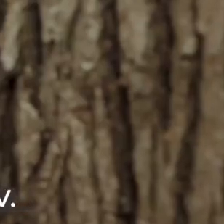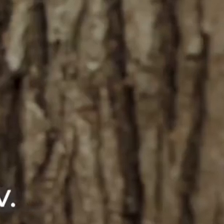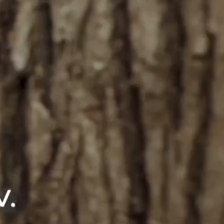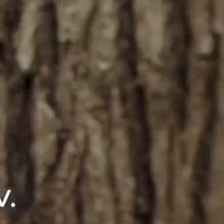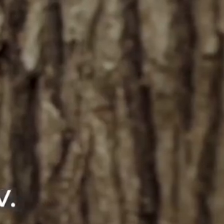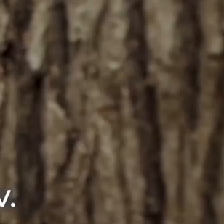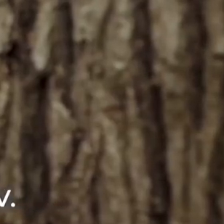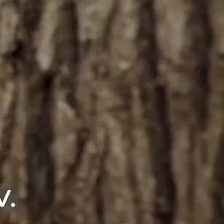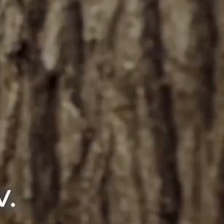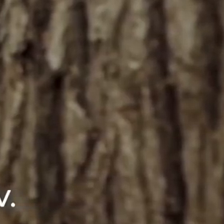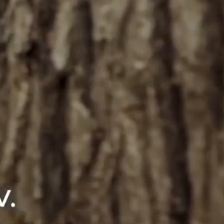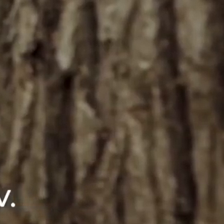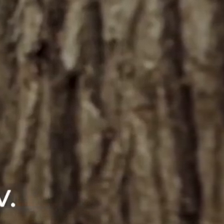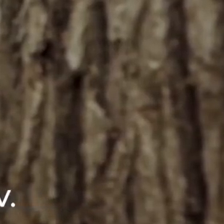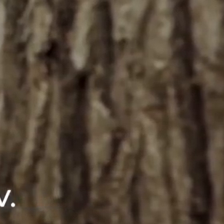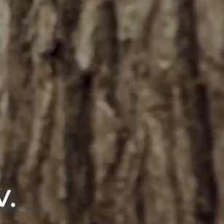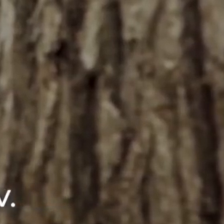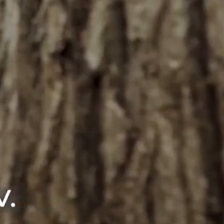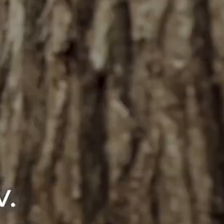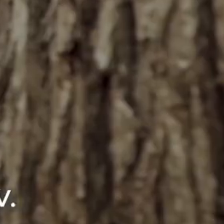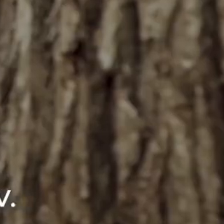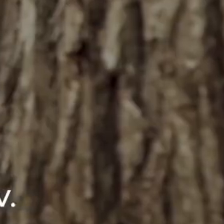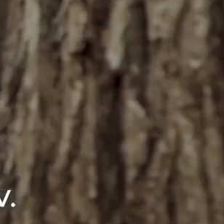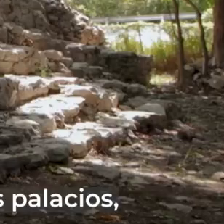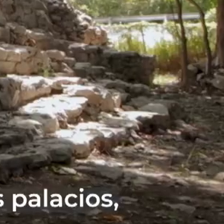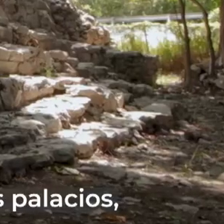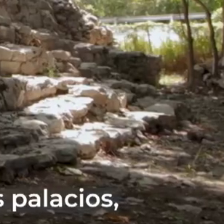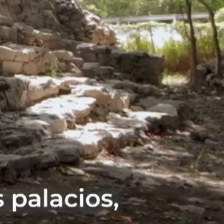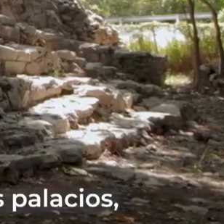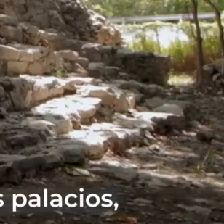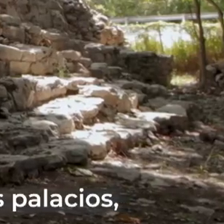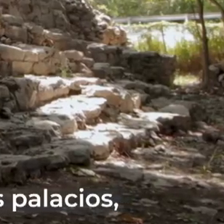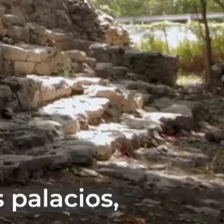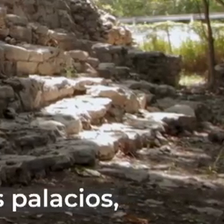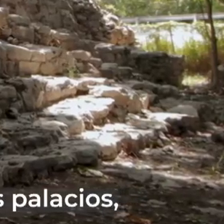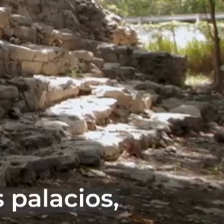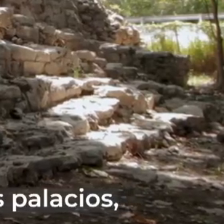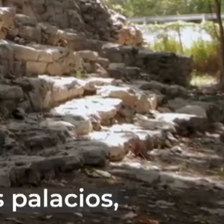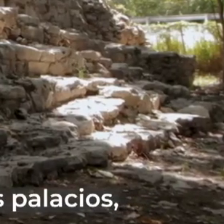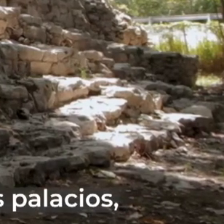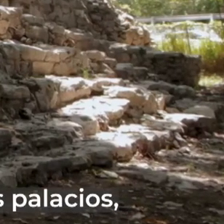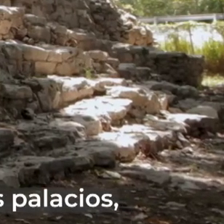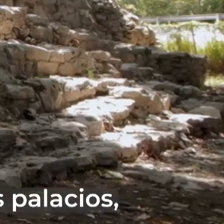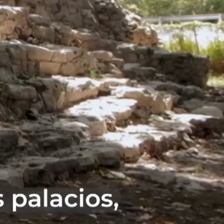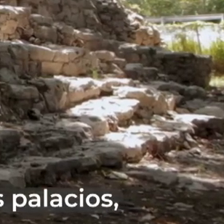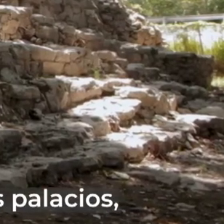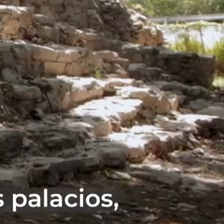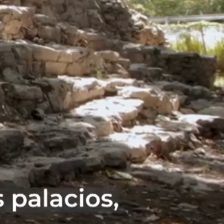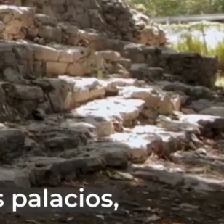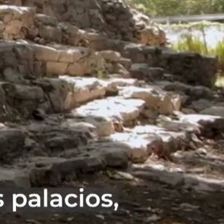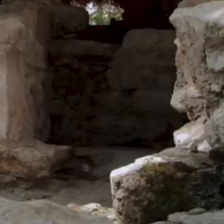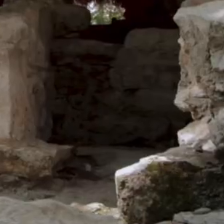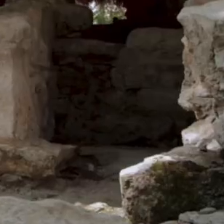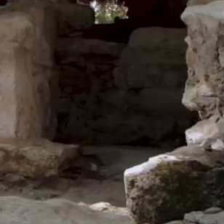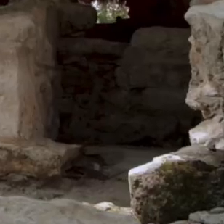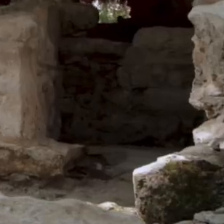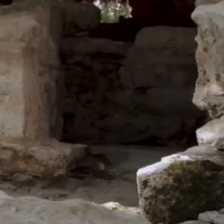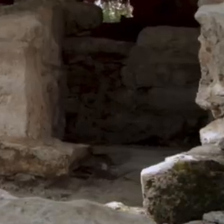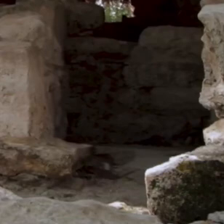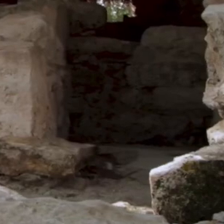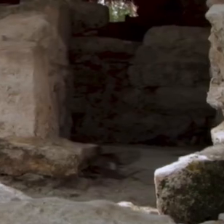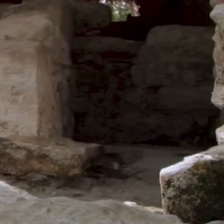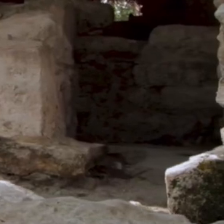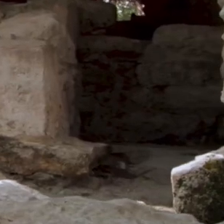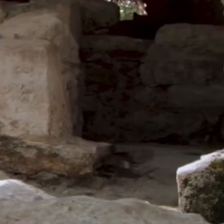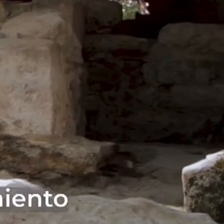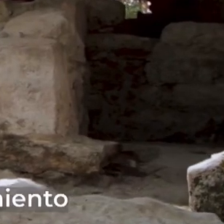se prolonga hasta finales del siglo V. Fue en este periodo que se erigieron grandes palacios, como el Edificio de